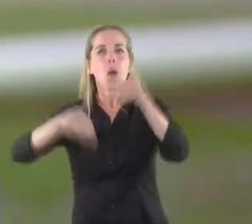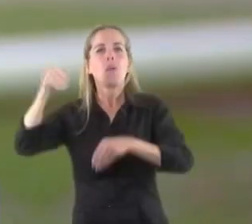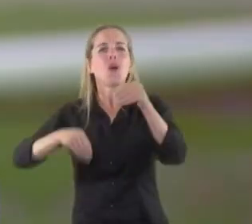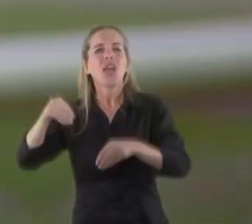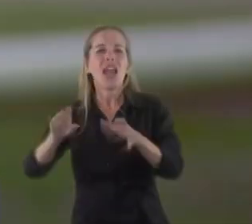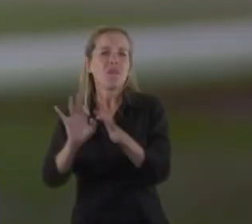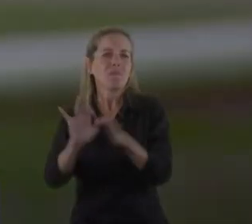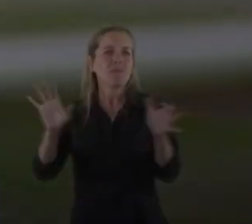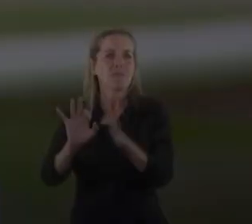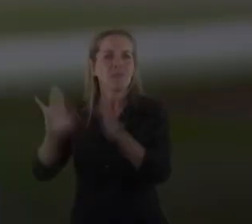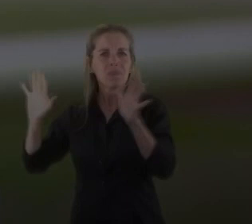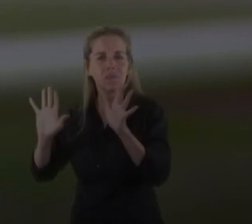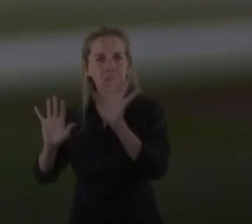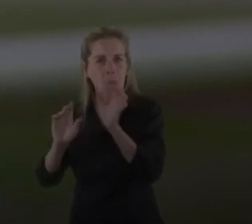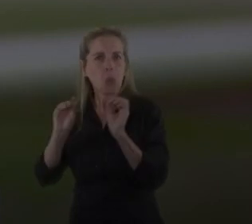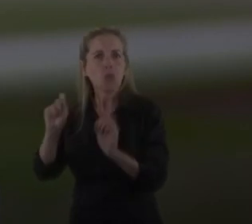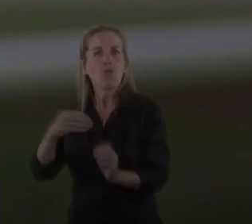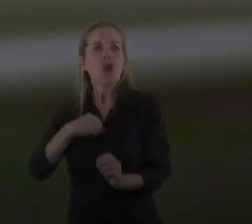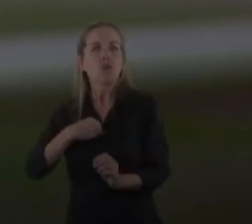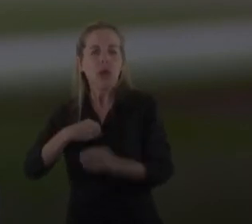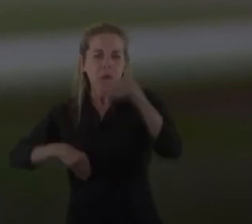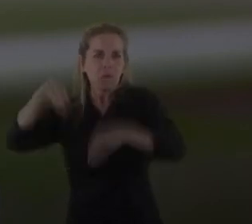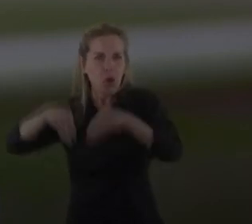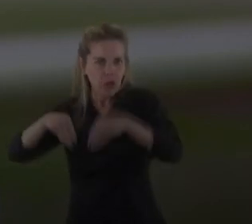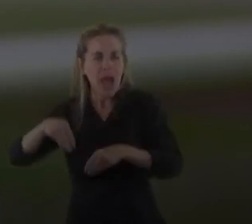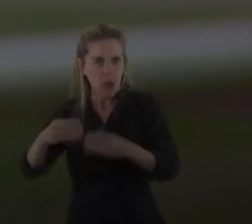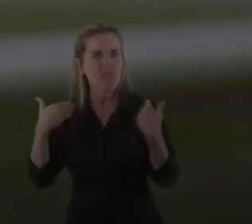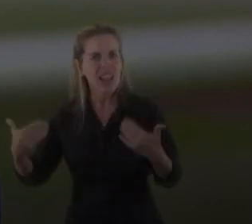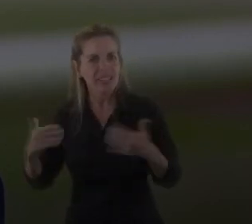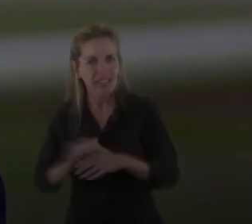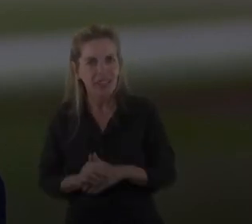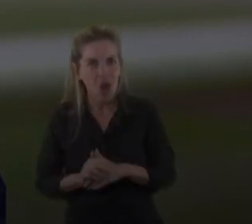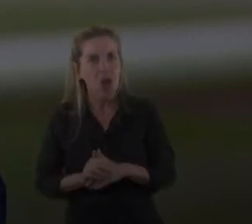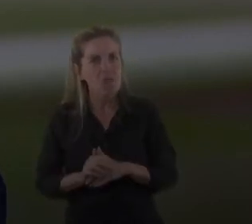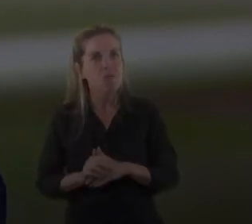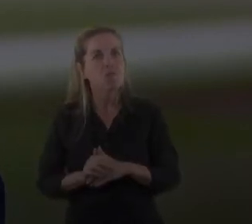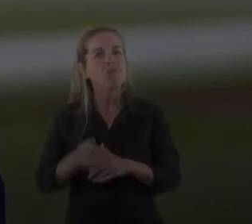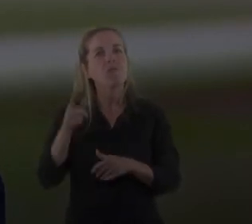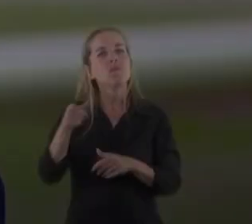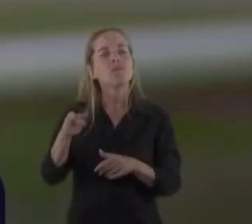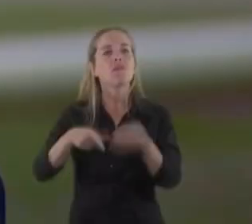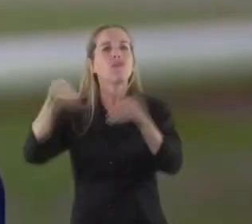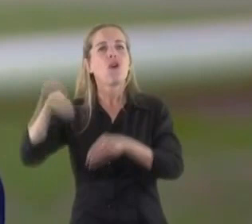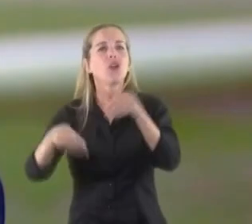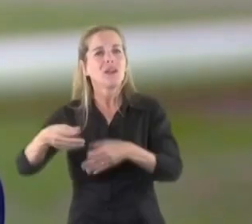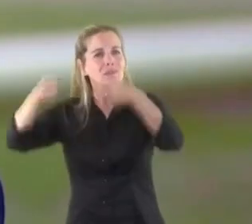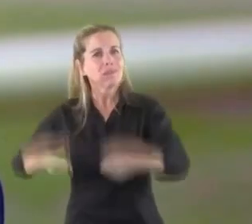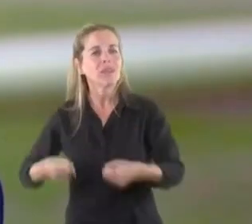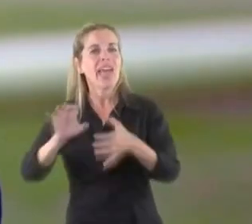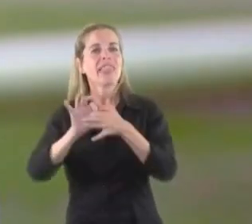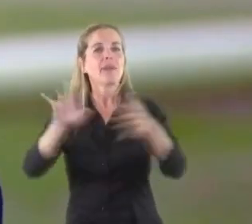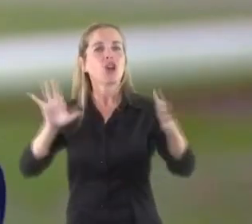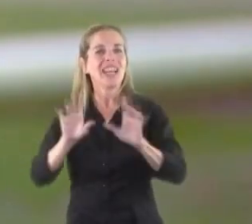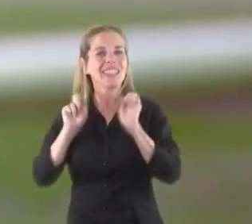votaron como creyeron sus convicciones y reafirmaron de ese modo la democracia en sus